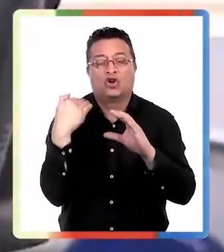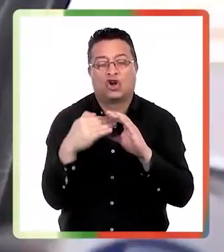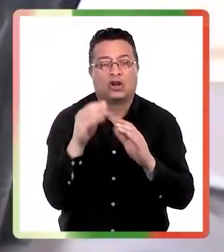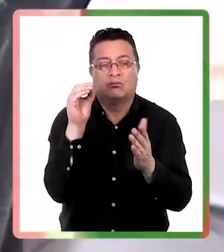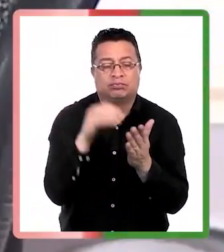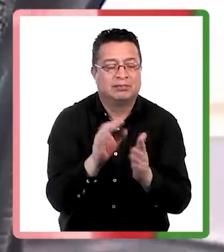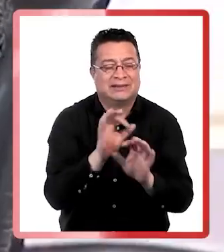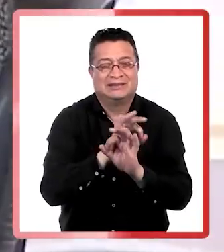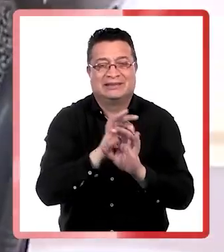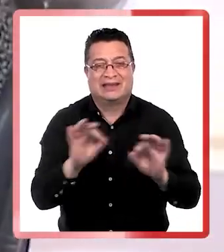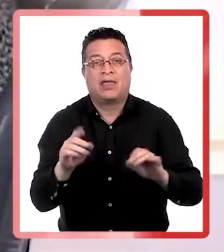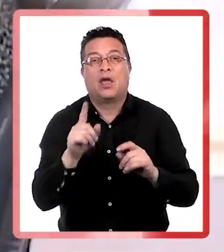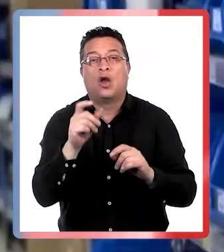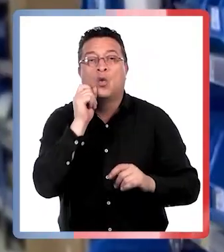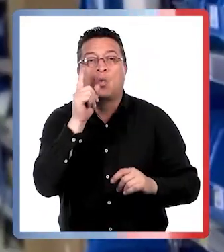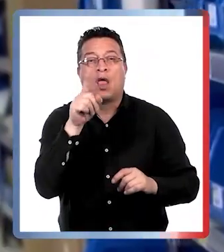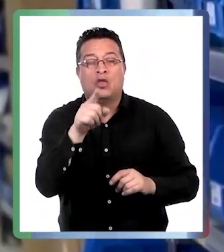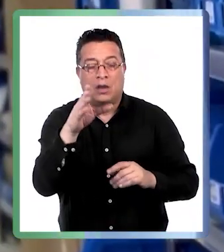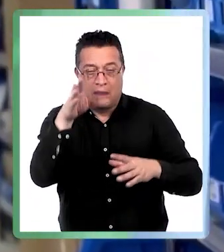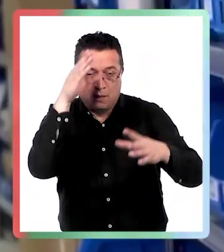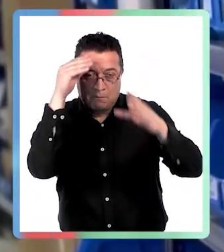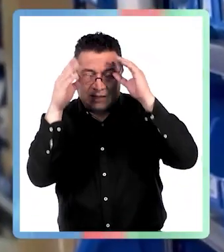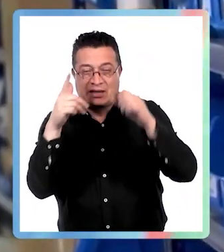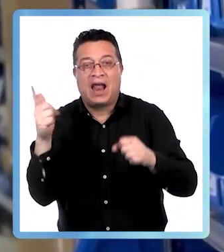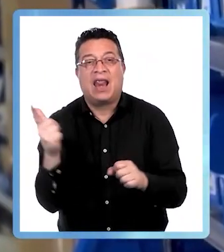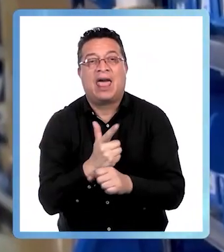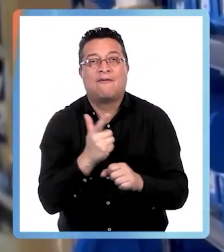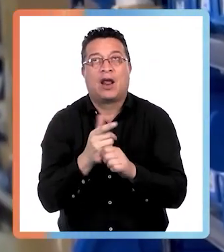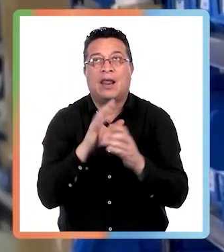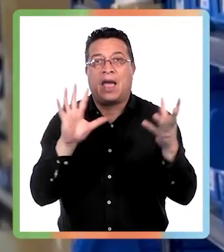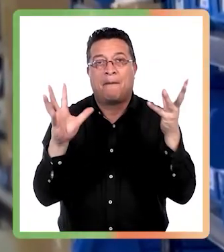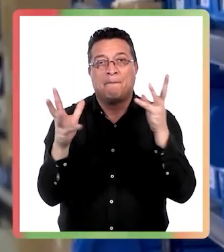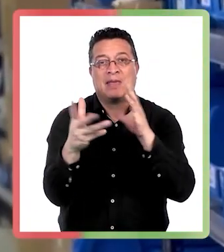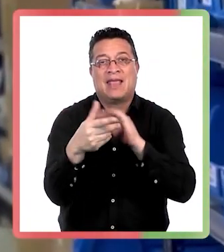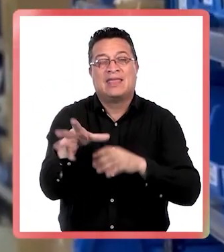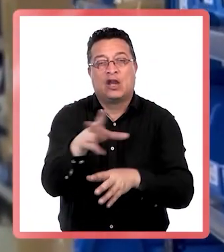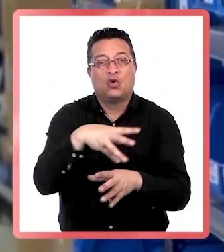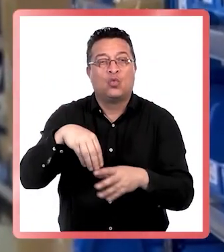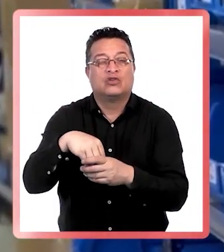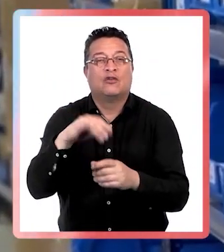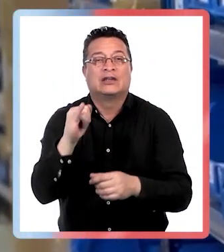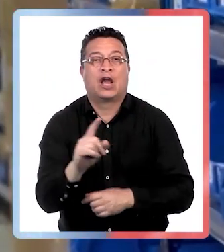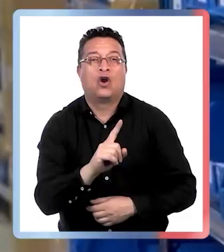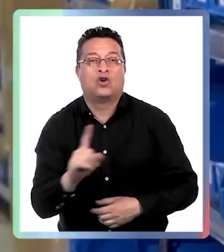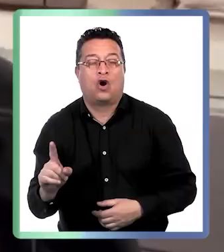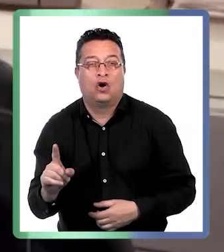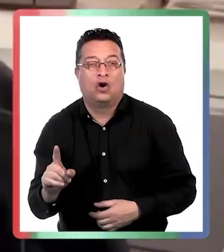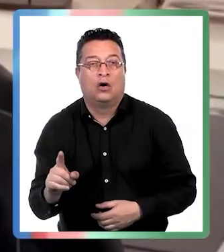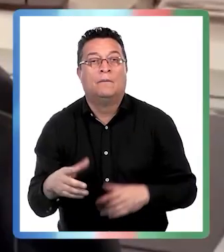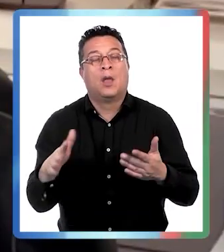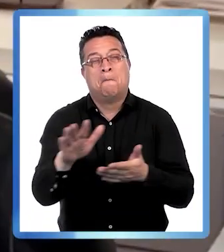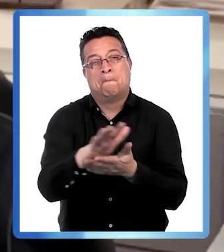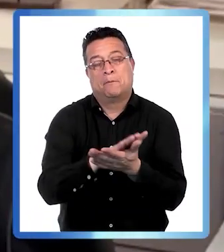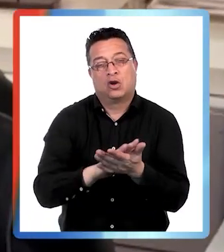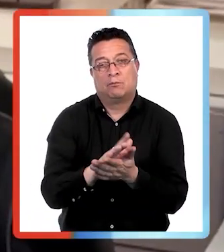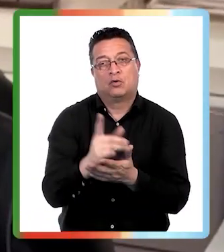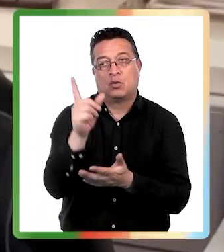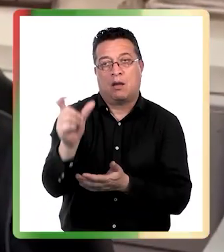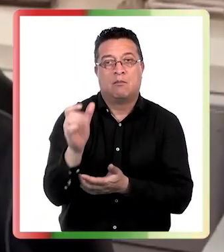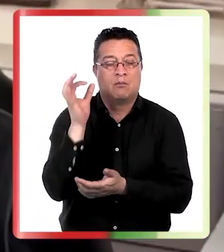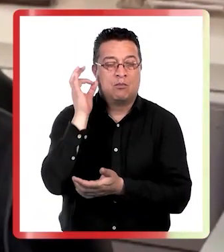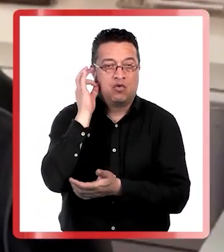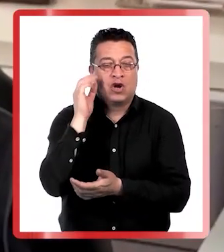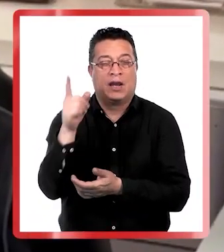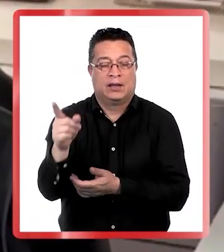siquiera un correo, sobre cuál ha sido tu experiencia laboral respecto a ambientes inclusivos o no. Por ejemplo, si